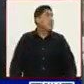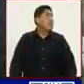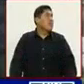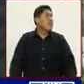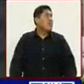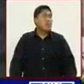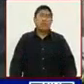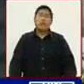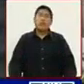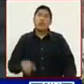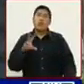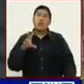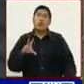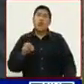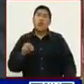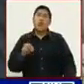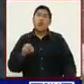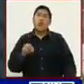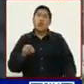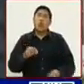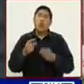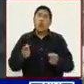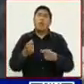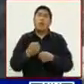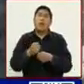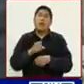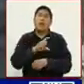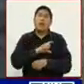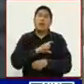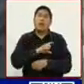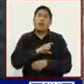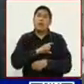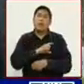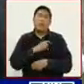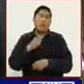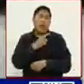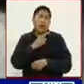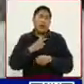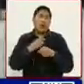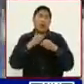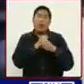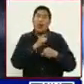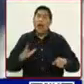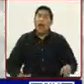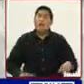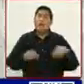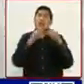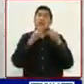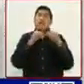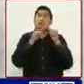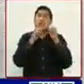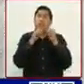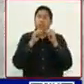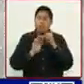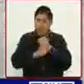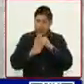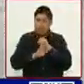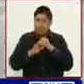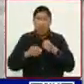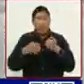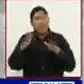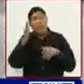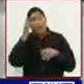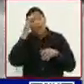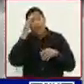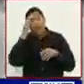No han actuado a su debido momento las autoridades de allá, tanto la defensoría, porque ya tenían ese conocimiento que la niña estaba